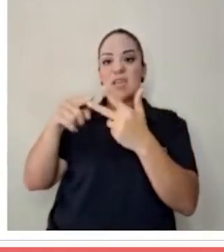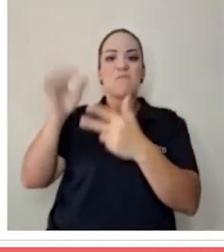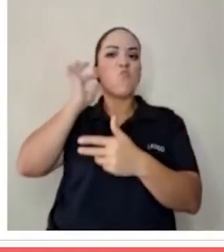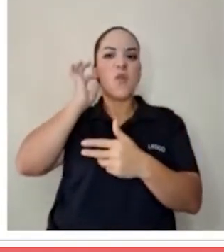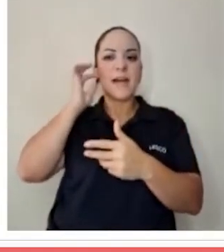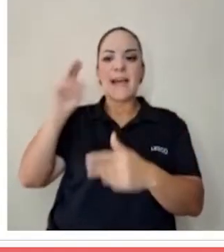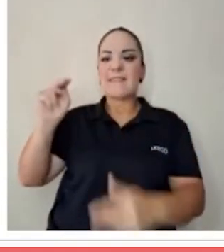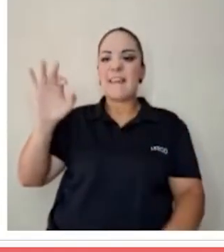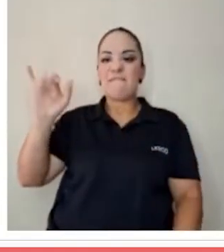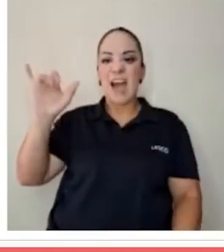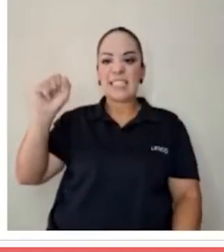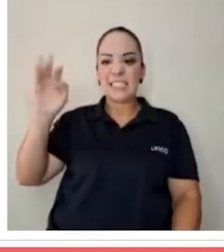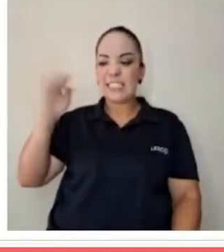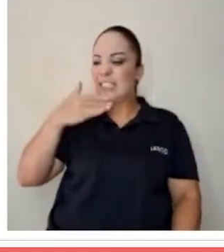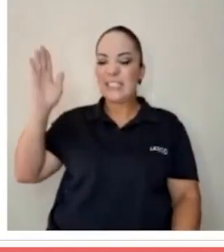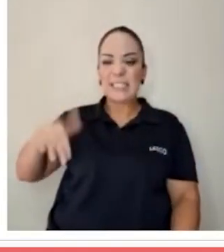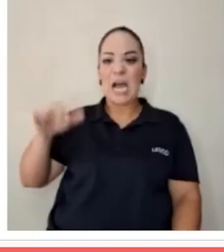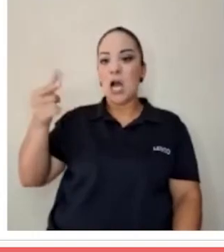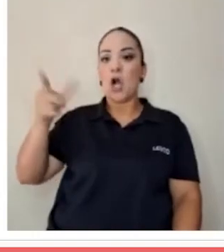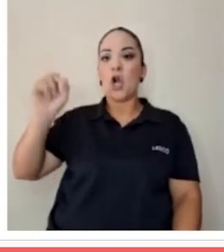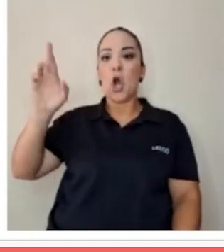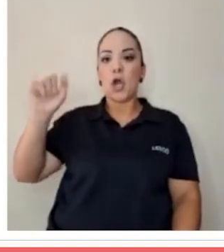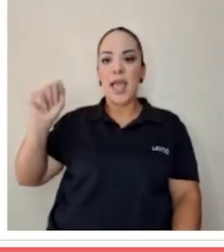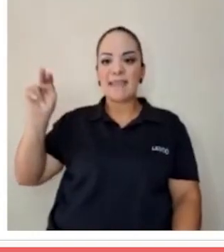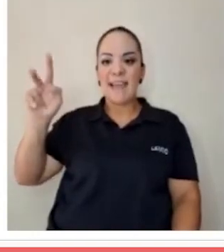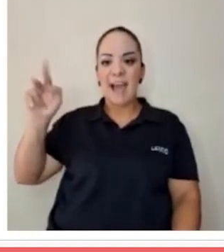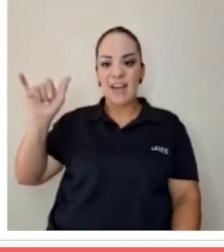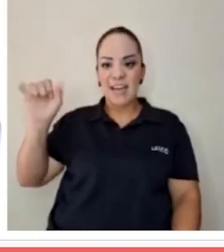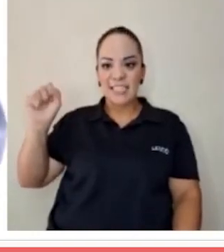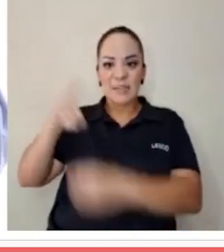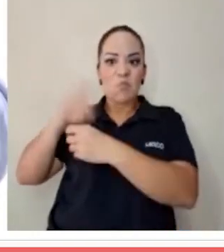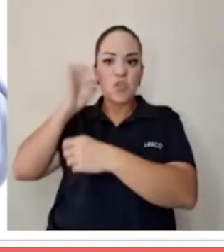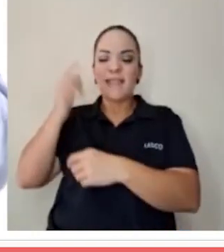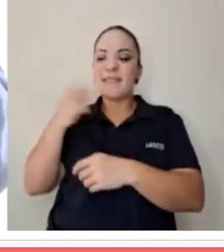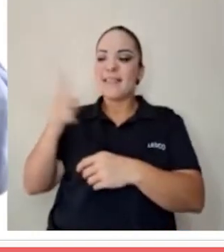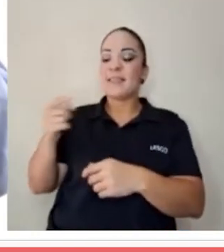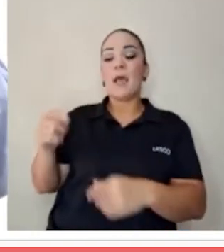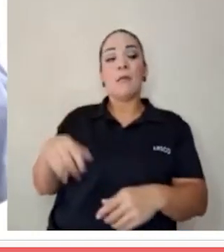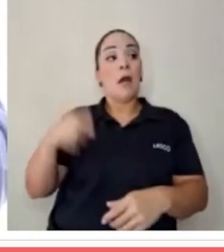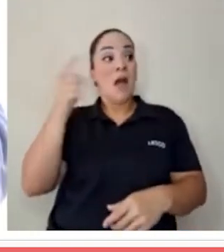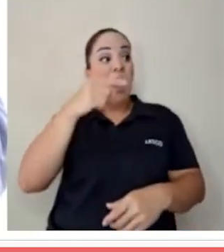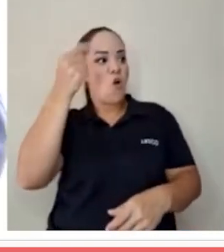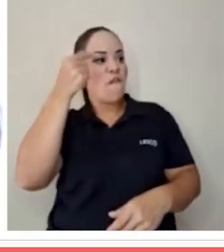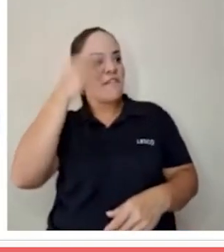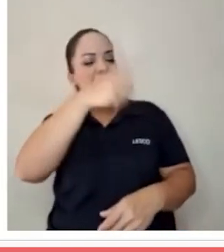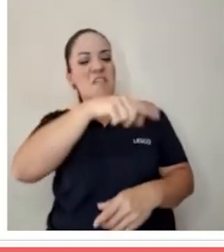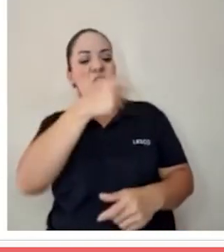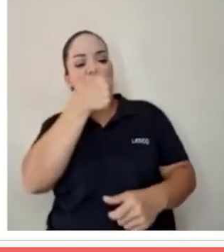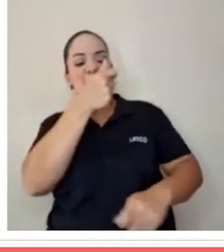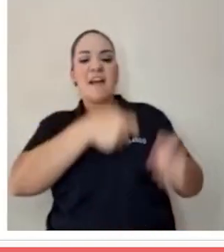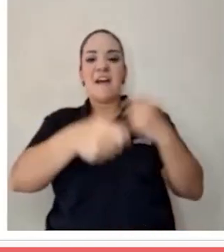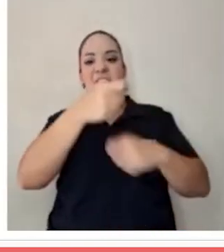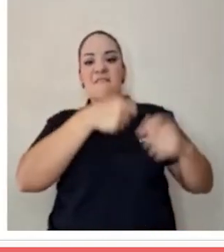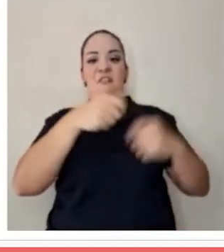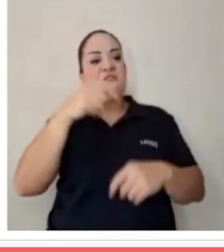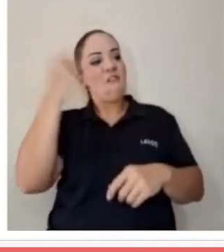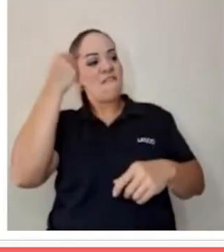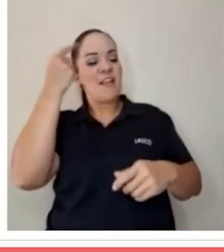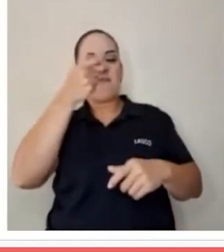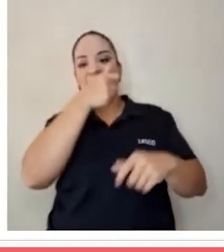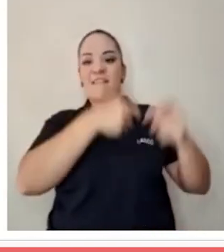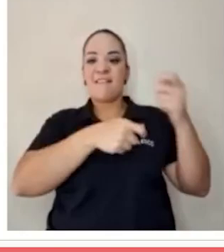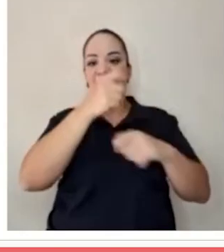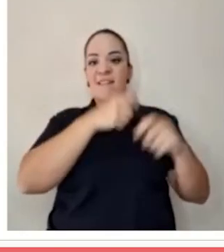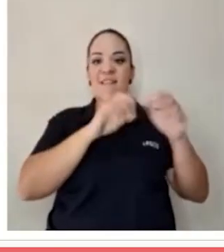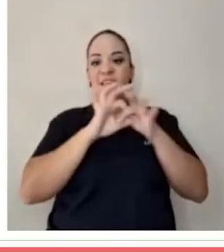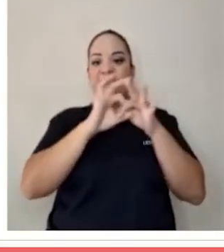Navas que nosotros como gobierno somos un narcogobierno Un gobierno alineado con